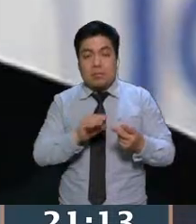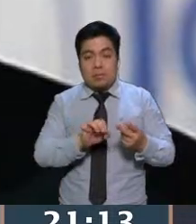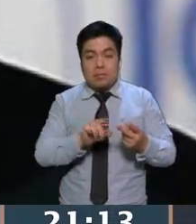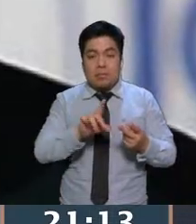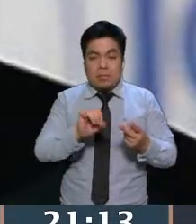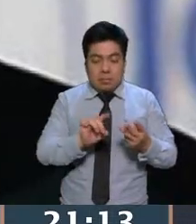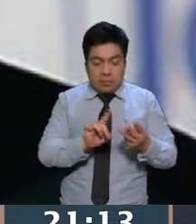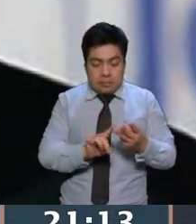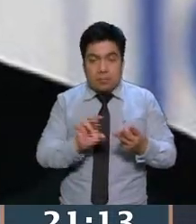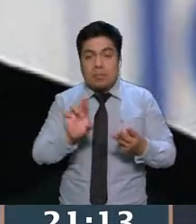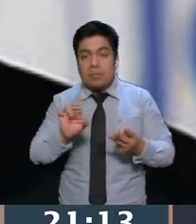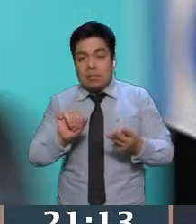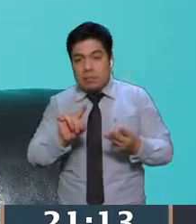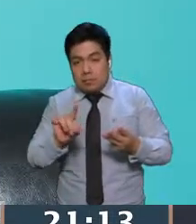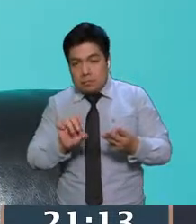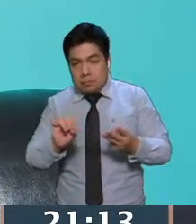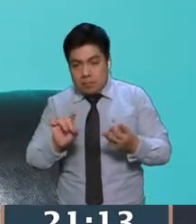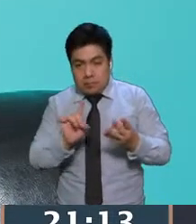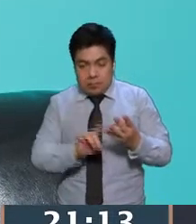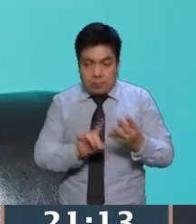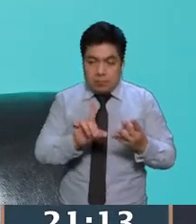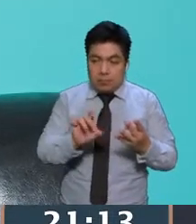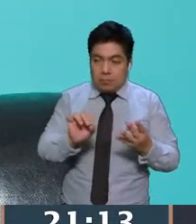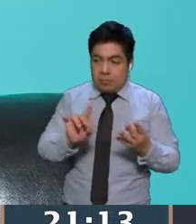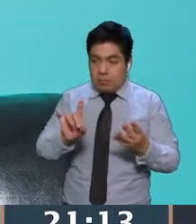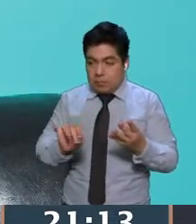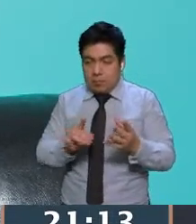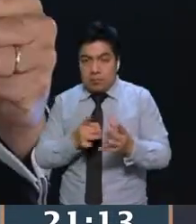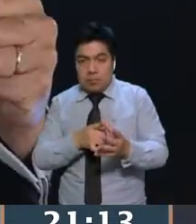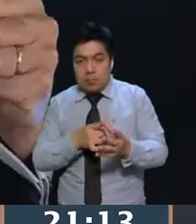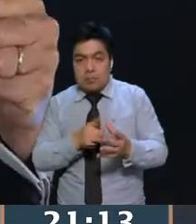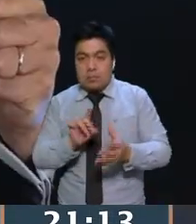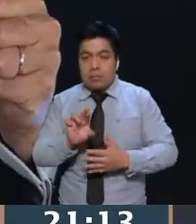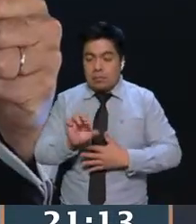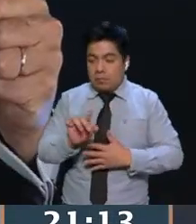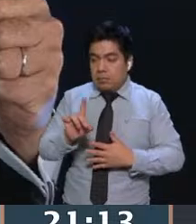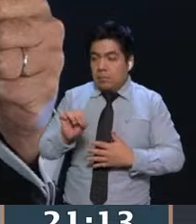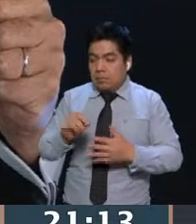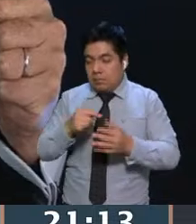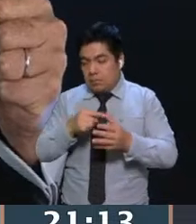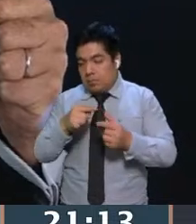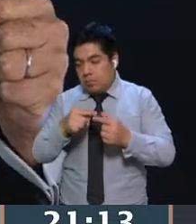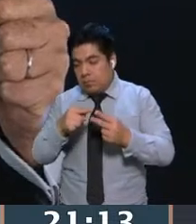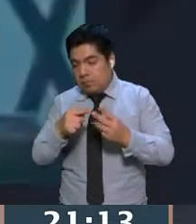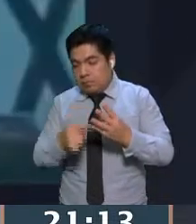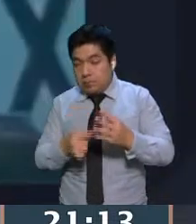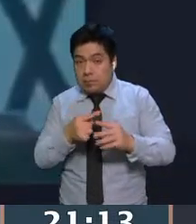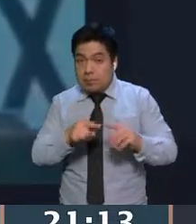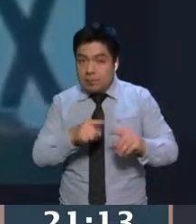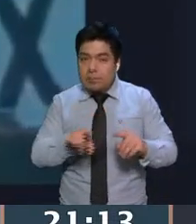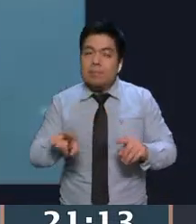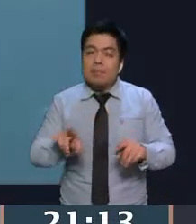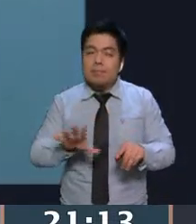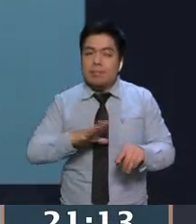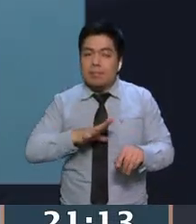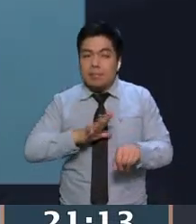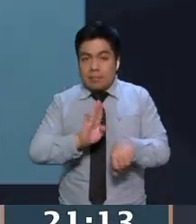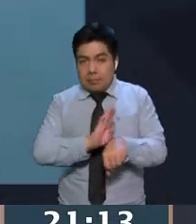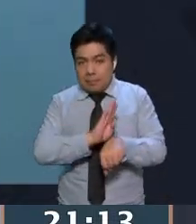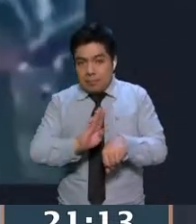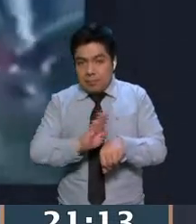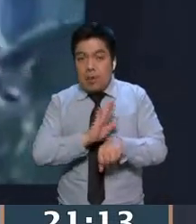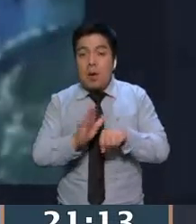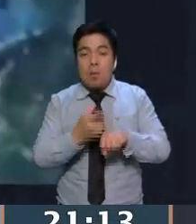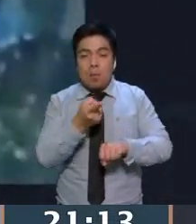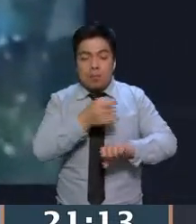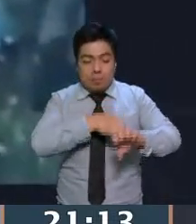Lorenzo Zambrano, Lorenzo Servitje, Ricardo Salinas Pliego, entre otros, se vieron beneficiados al adquirir